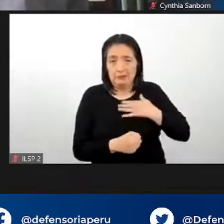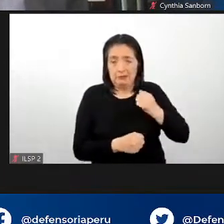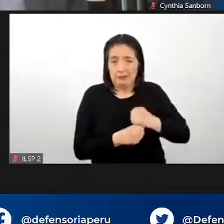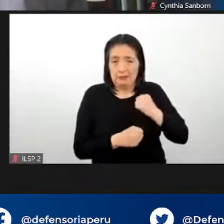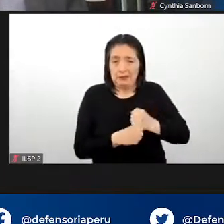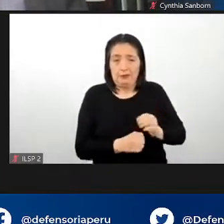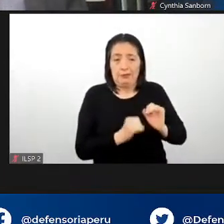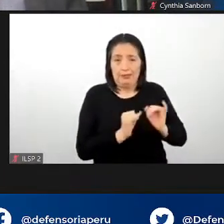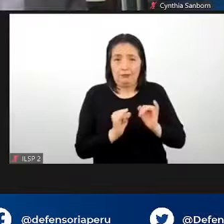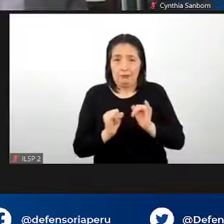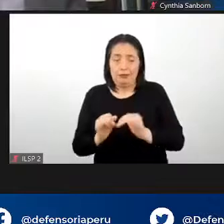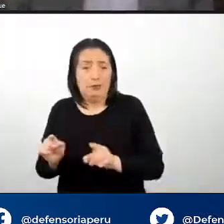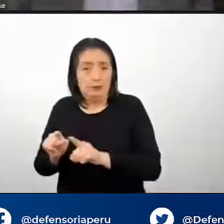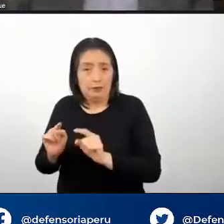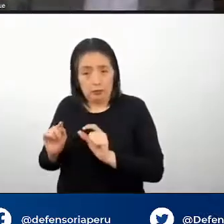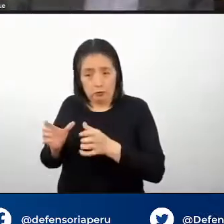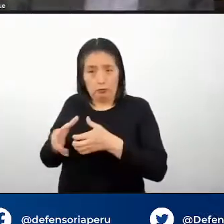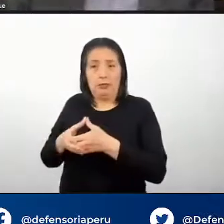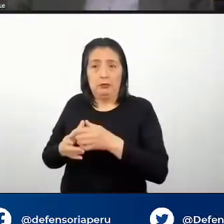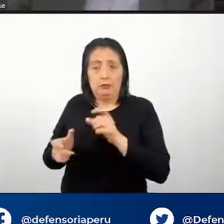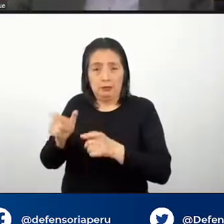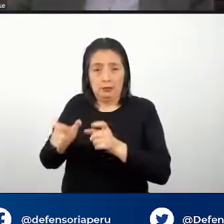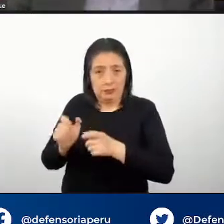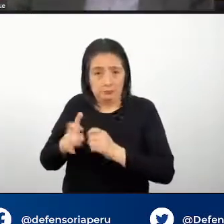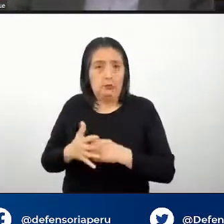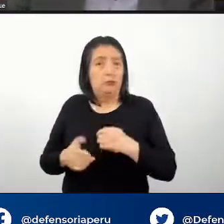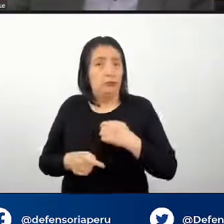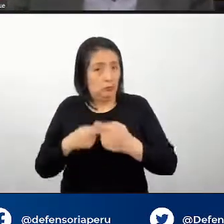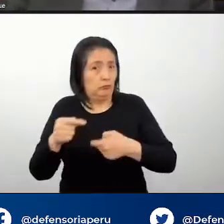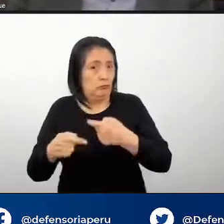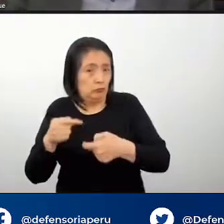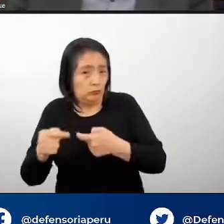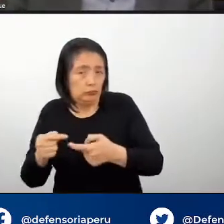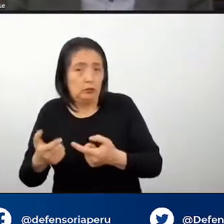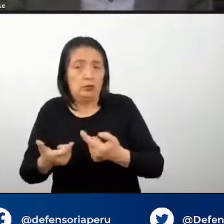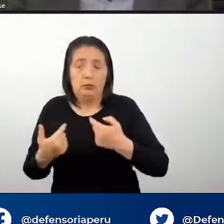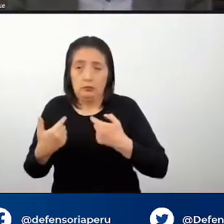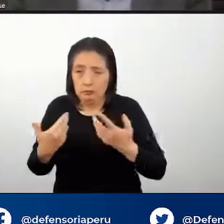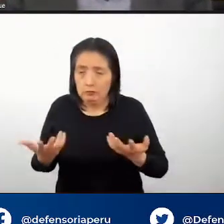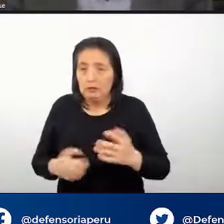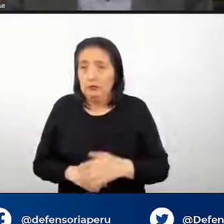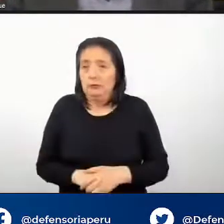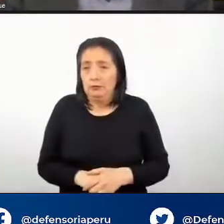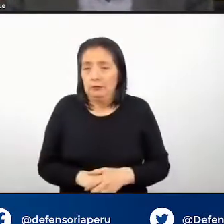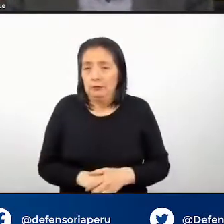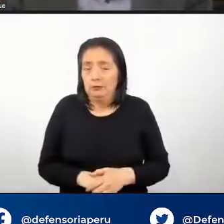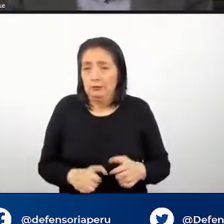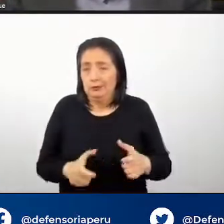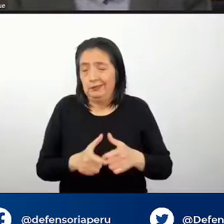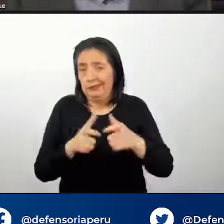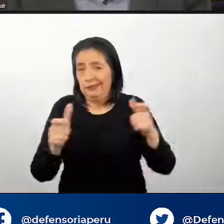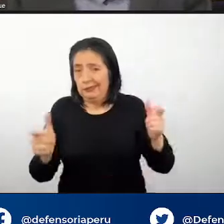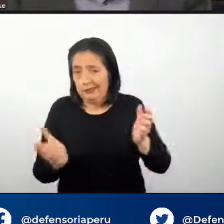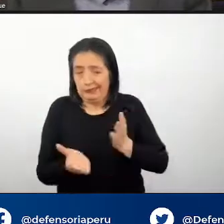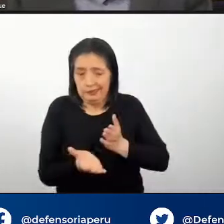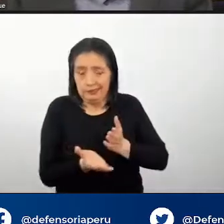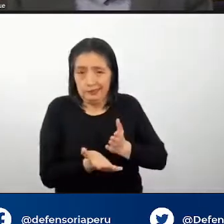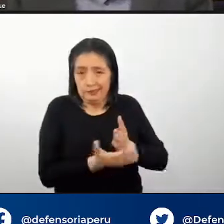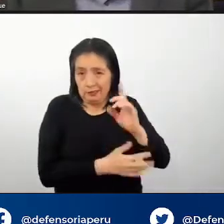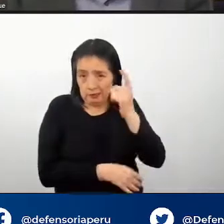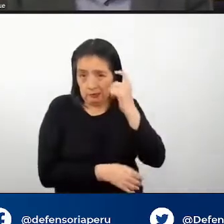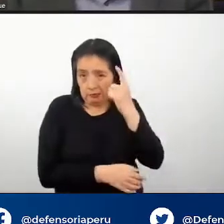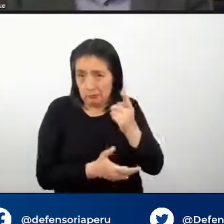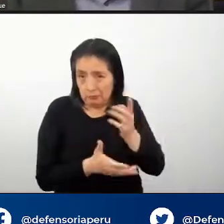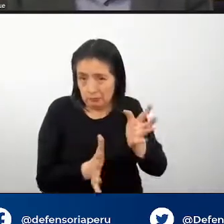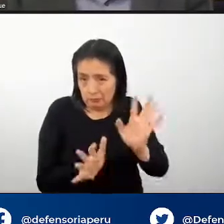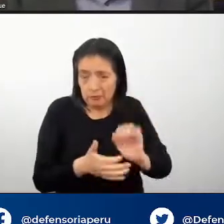individual y grupal con los seres humanos cotidianamente, evidentemente que las grandes líneas políticas